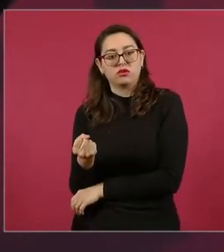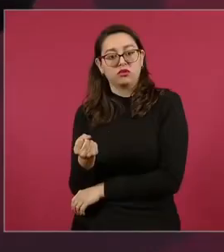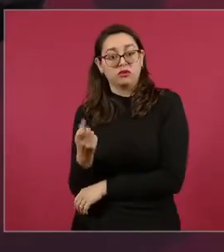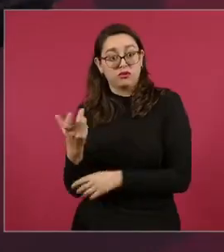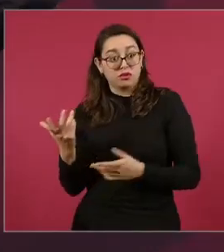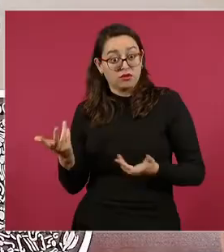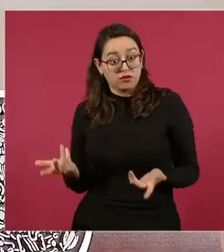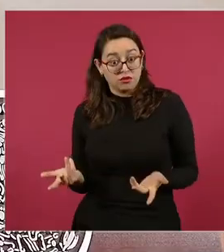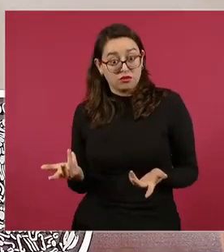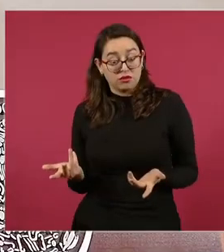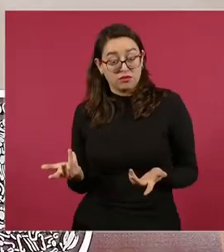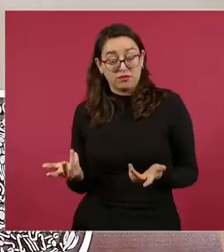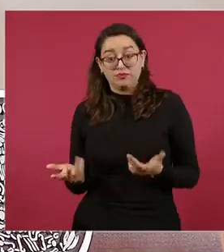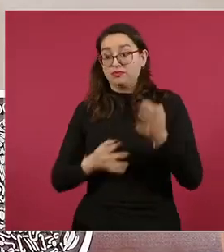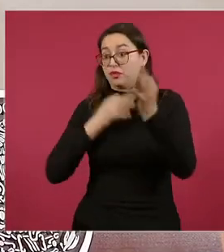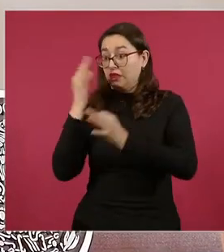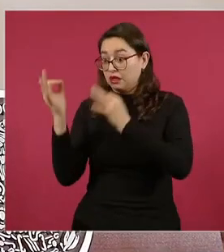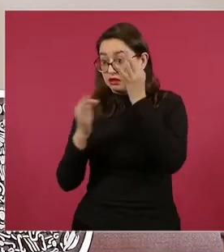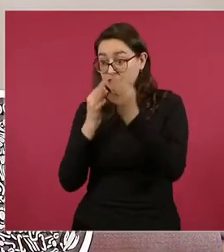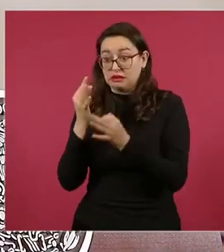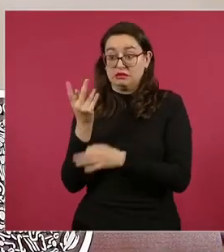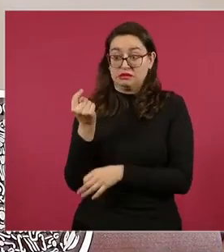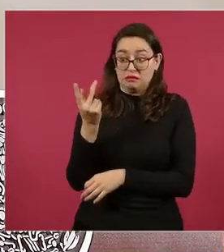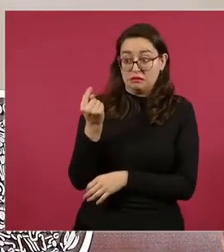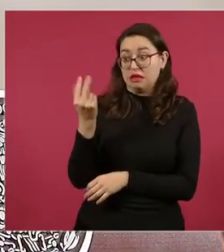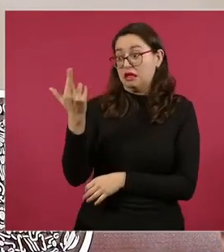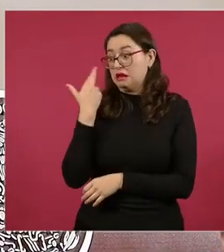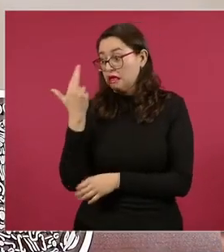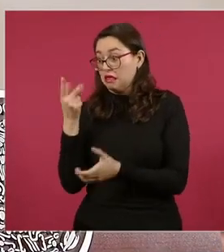bueno, de publicidad,